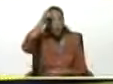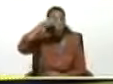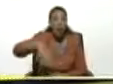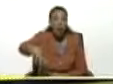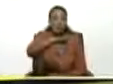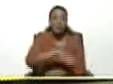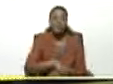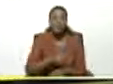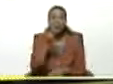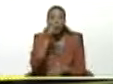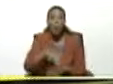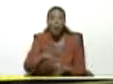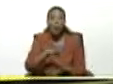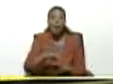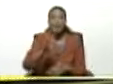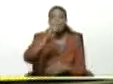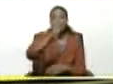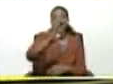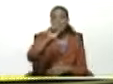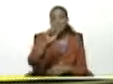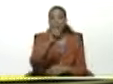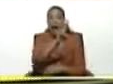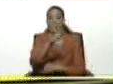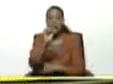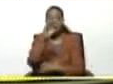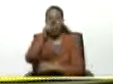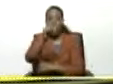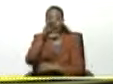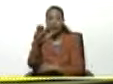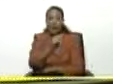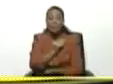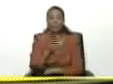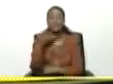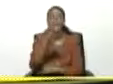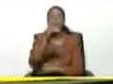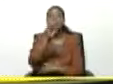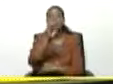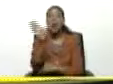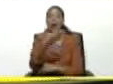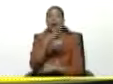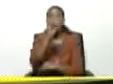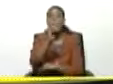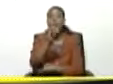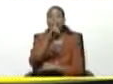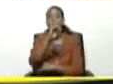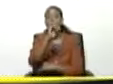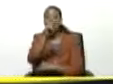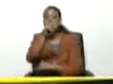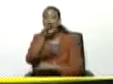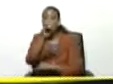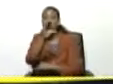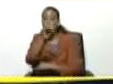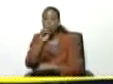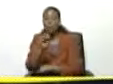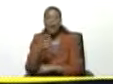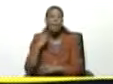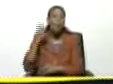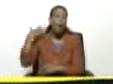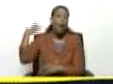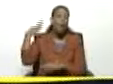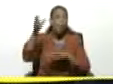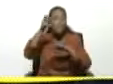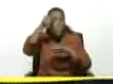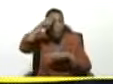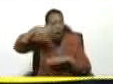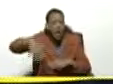Orinoco que la esperanza está en la calle presidente nosotros aquí estamos muy contentos agradeció por usted el pueblo más antiguo de latinoamérica